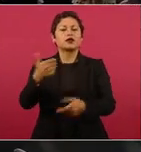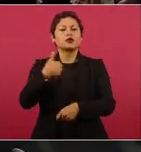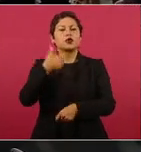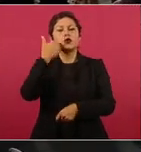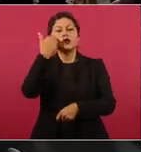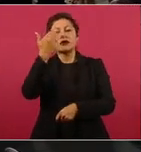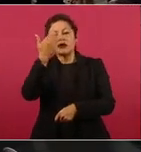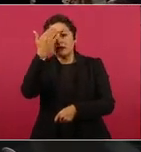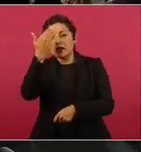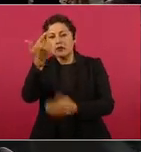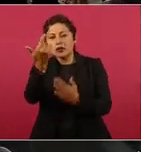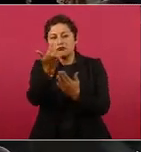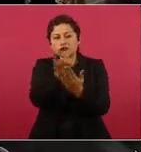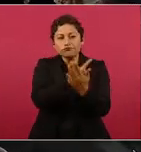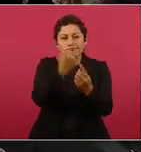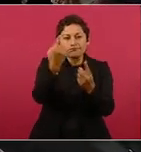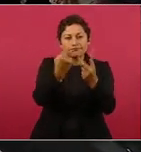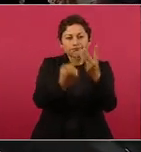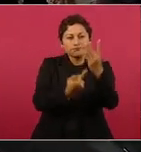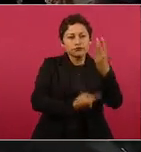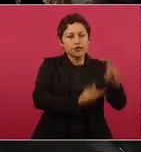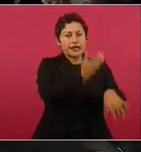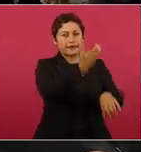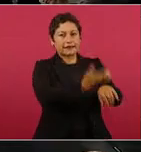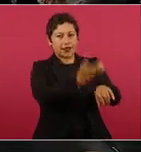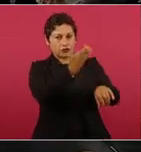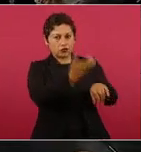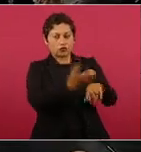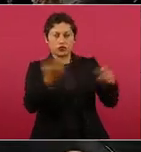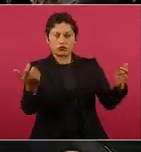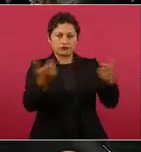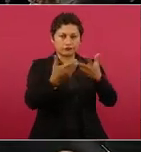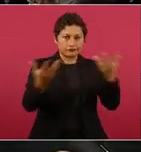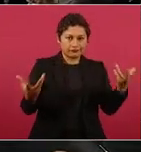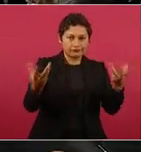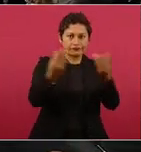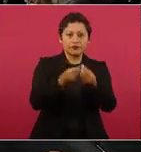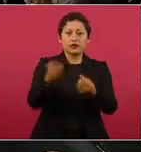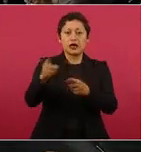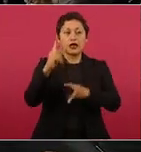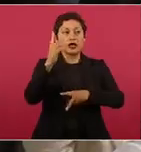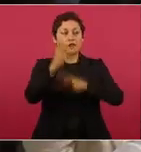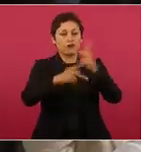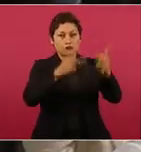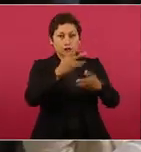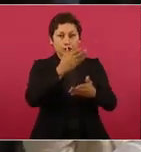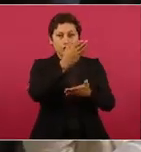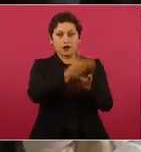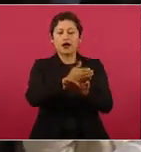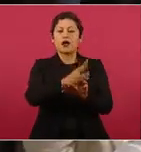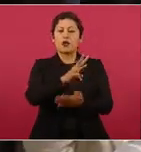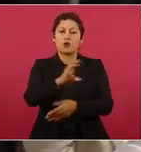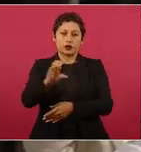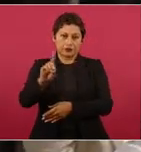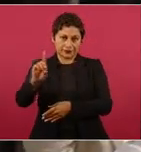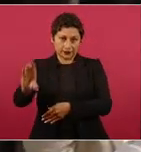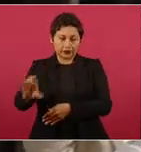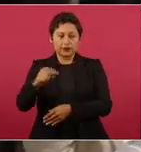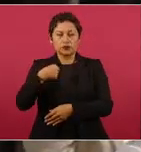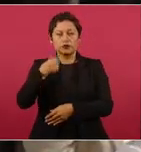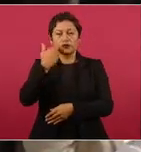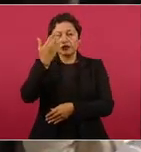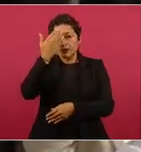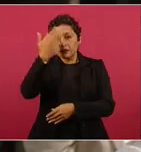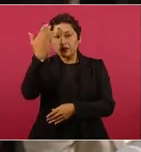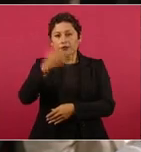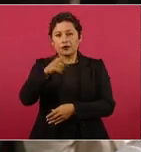proyectos de inversión con Estados Unidos, ahora en su visita a Washington, sobre los 40 mil millones de dólares, si ya está esta lista que había dicho